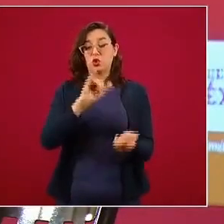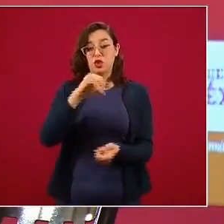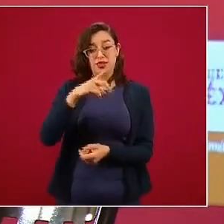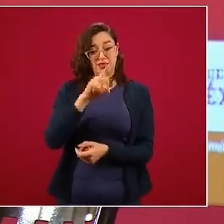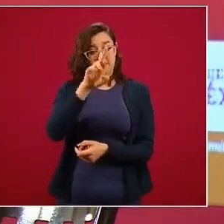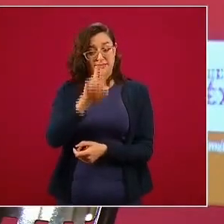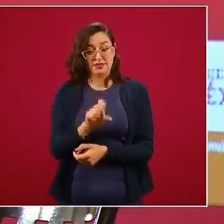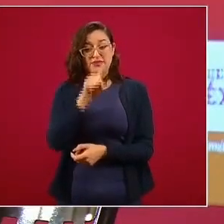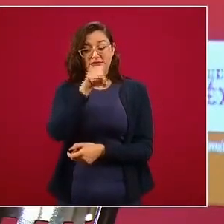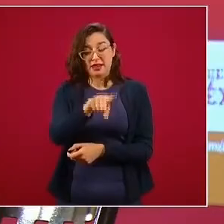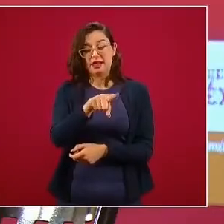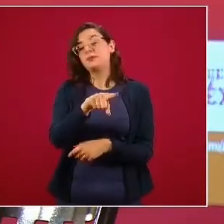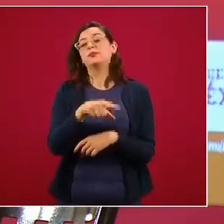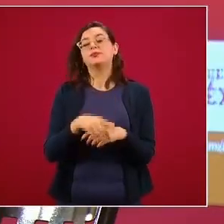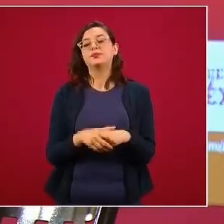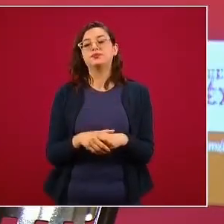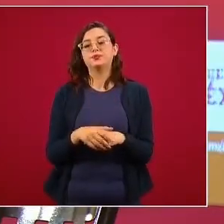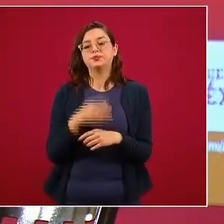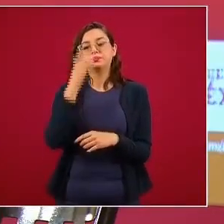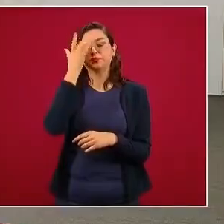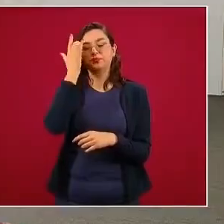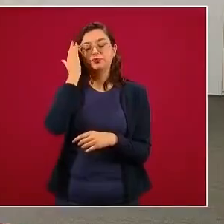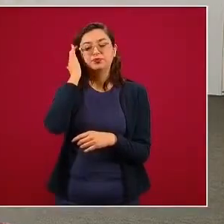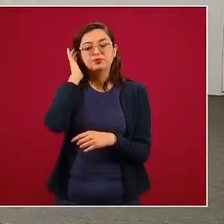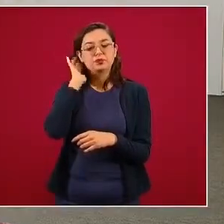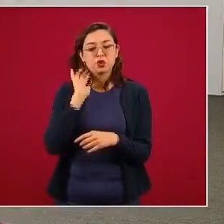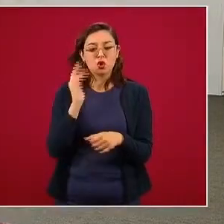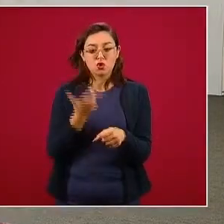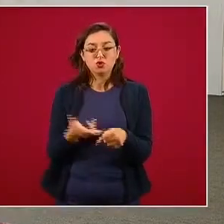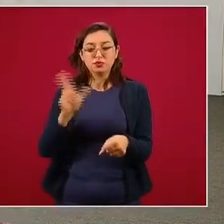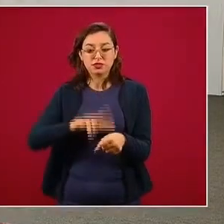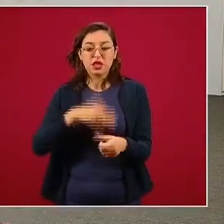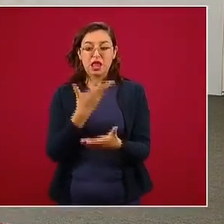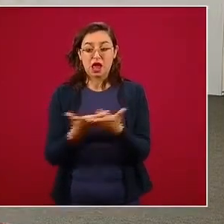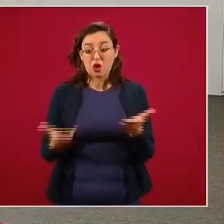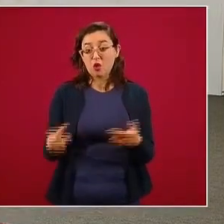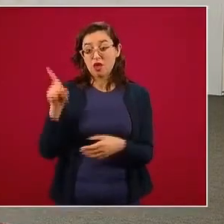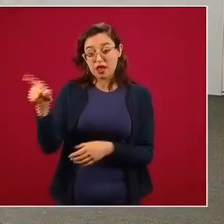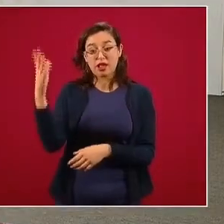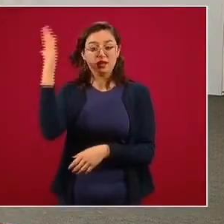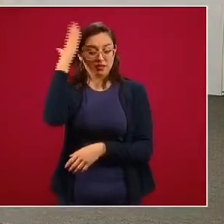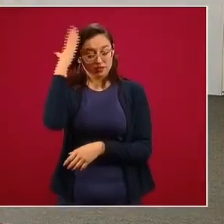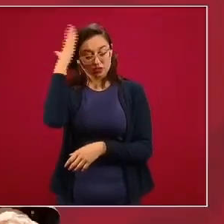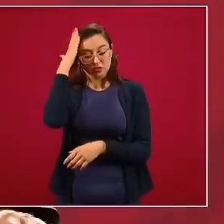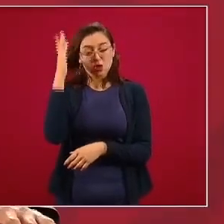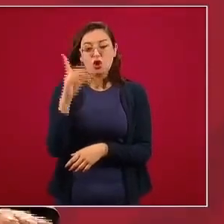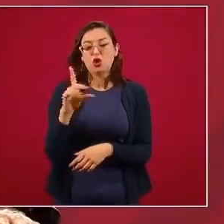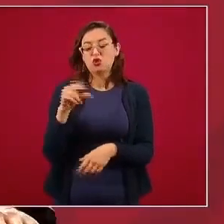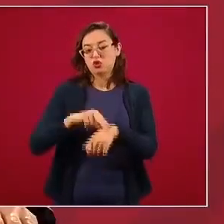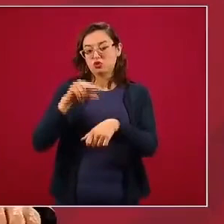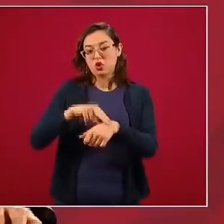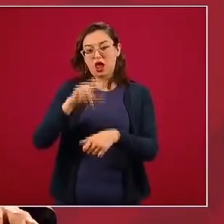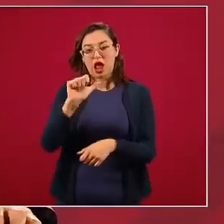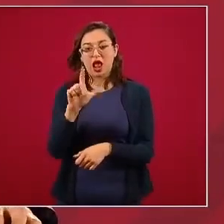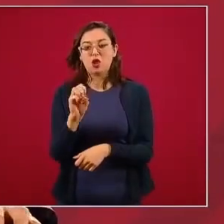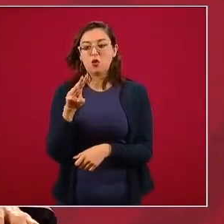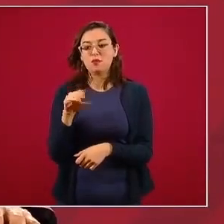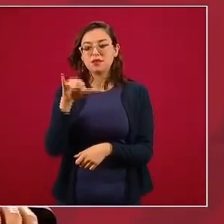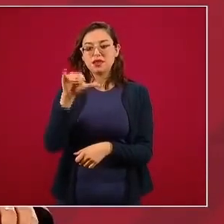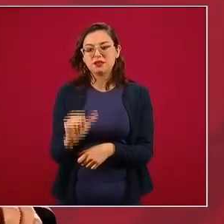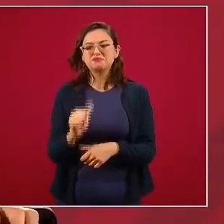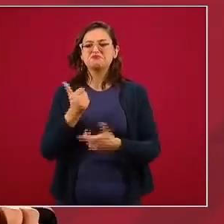Nacional de Diagnóstico y Referencia Epidemiológicos, que hoy dirige el doctor Alomía, se hicieron